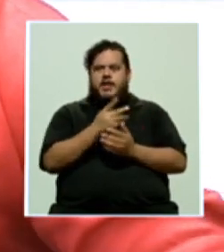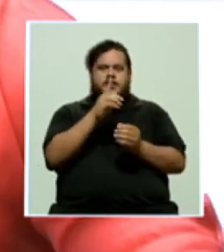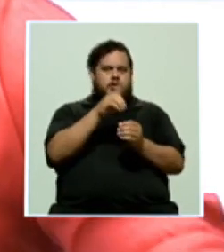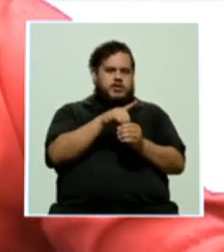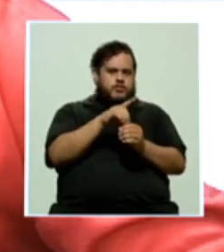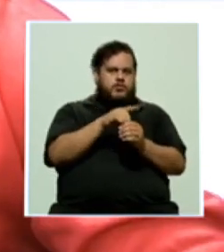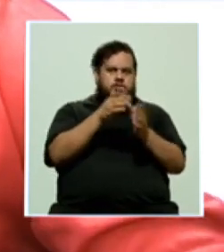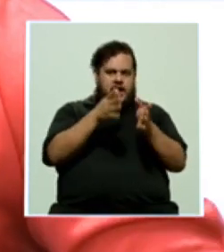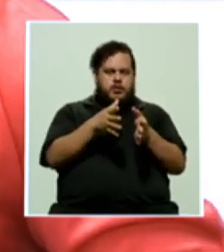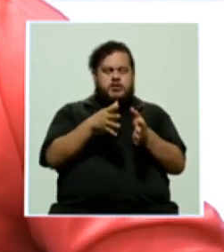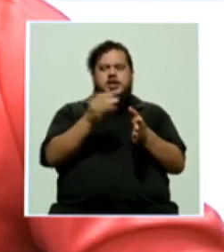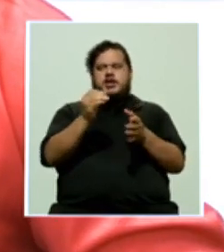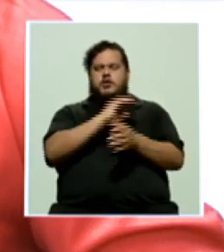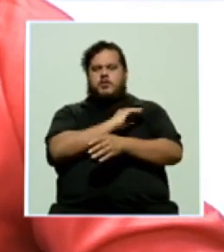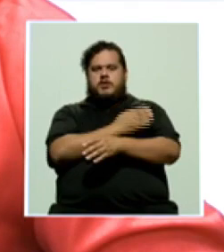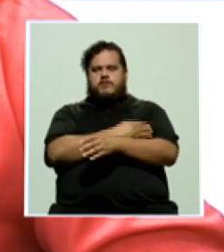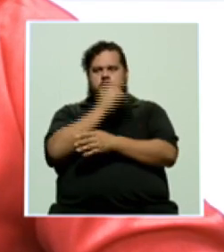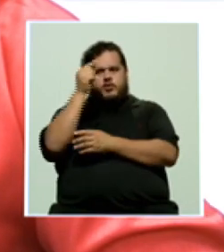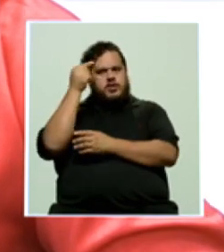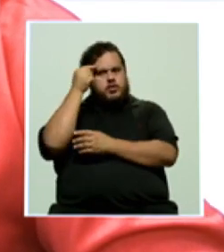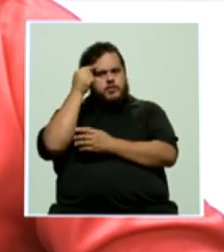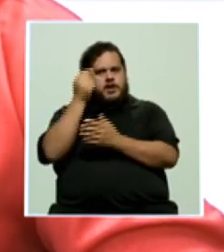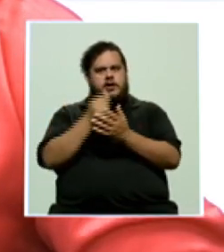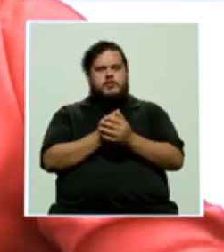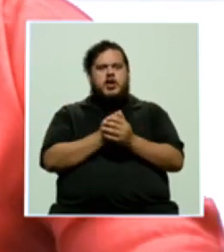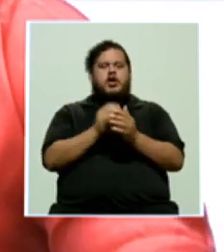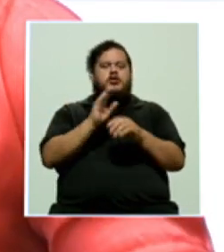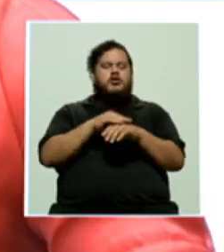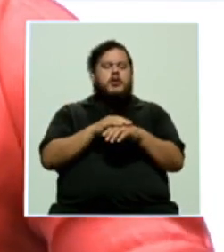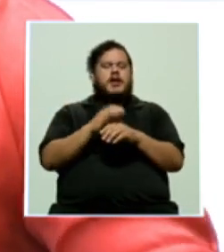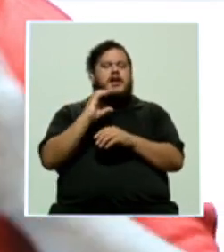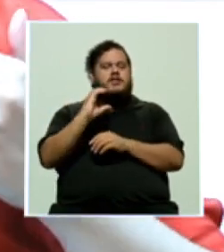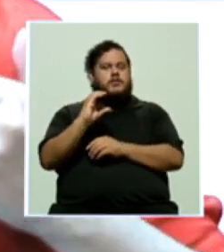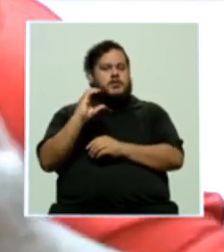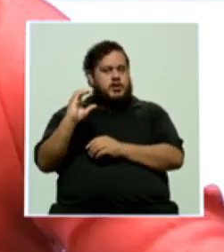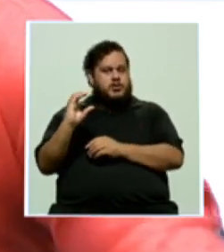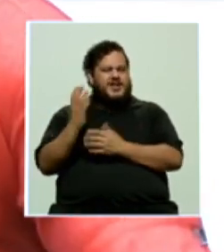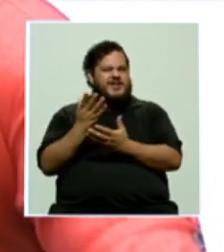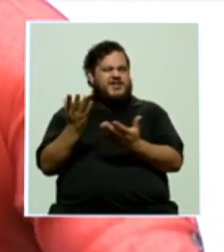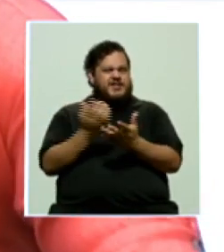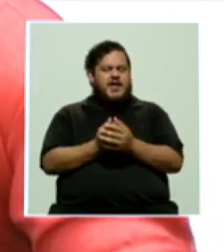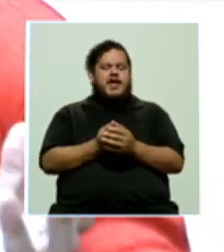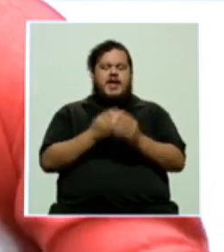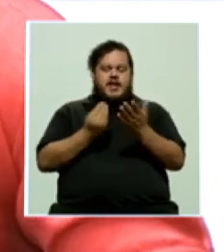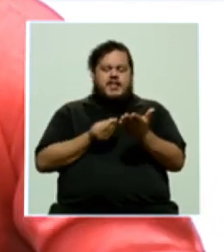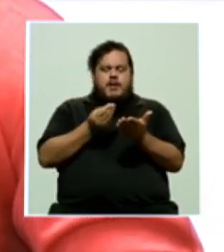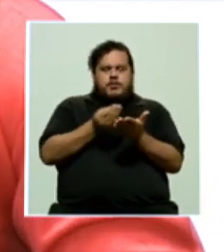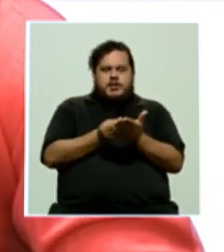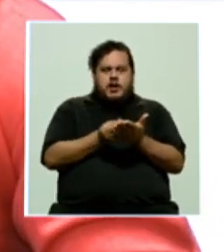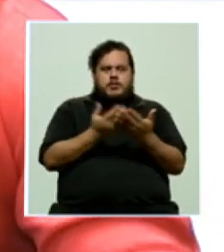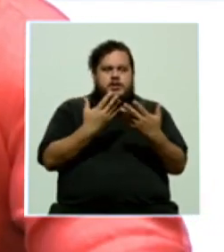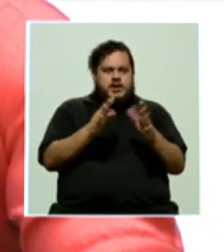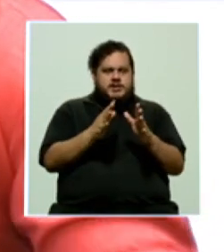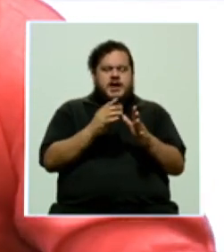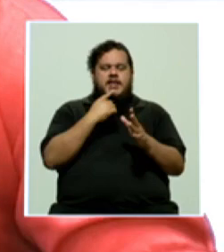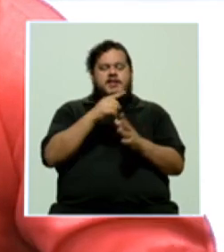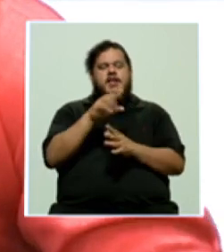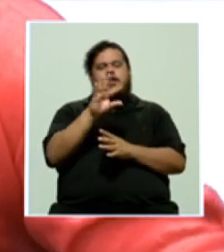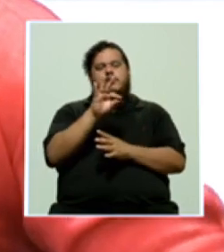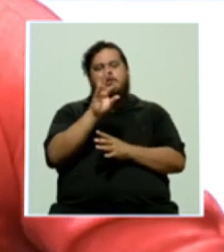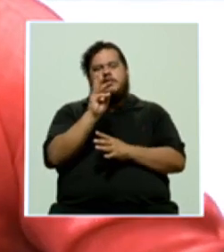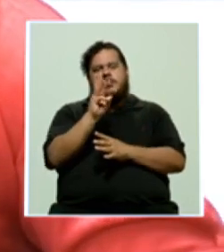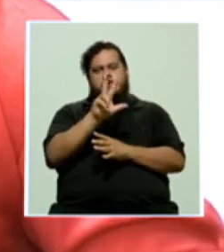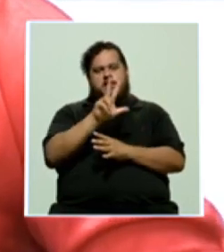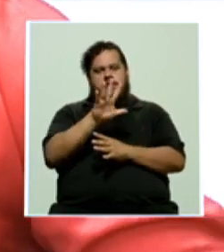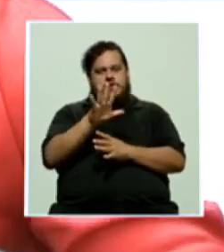y un esfuerzo también gubernamental en convenciones colectivas es acotarlas a lo que ya es ley en la 9635, a que